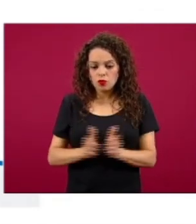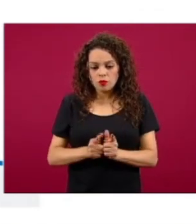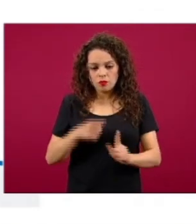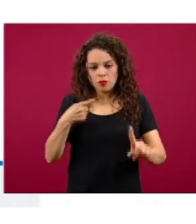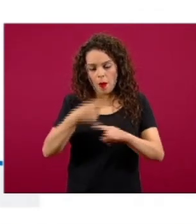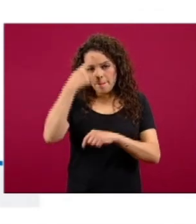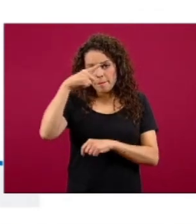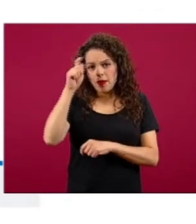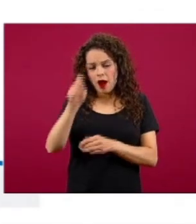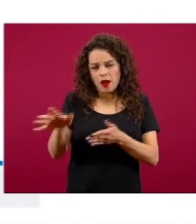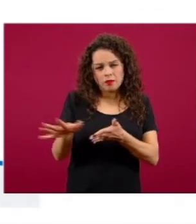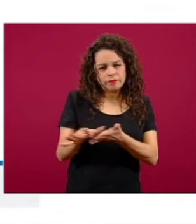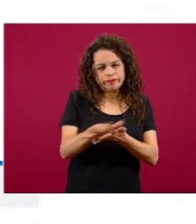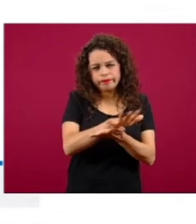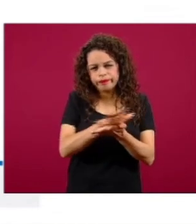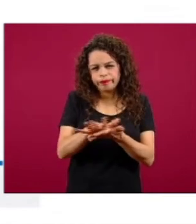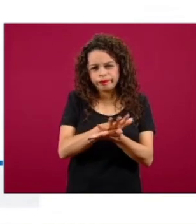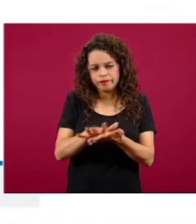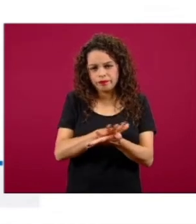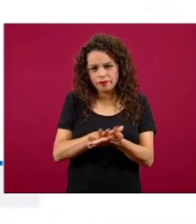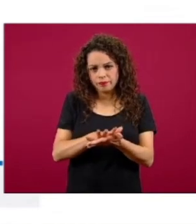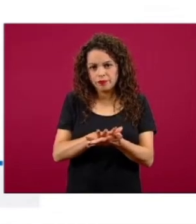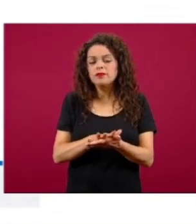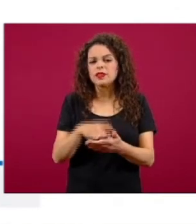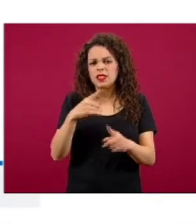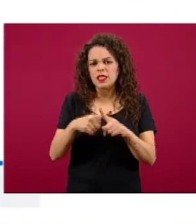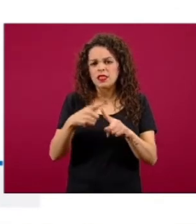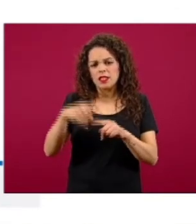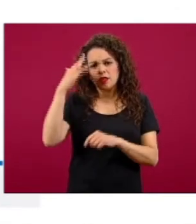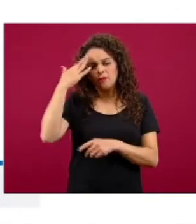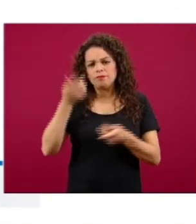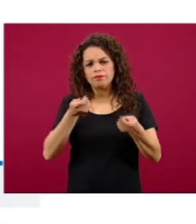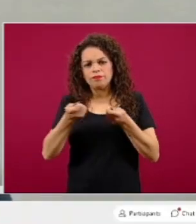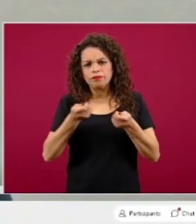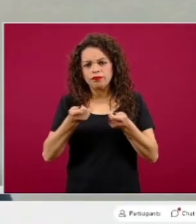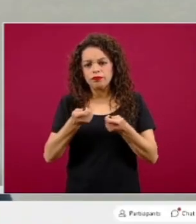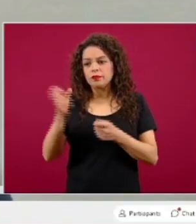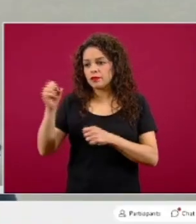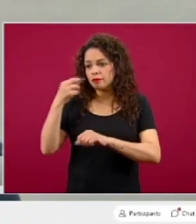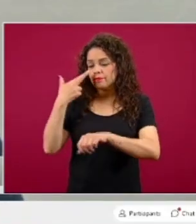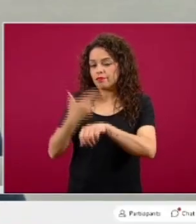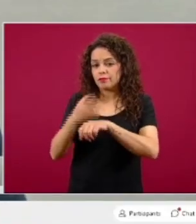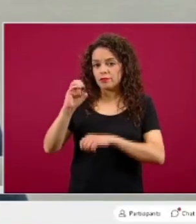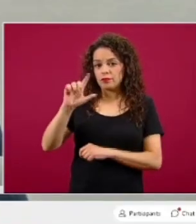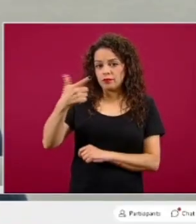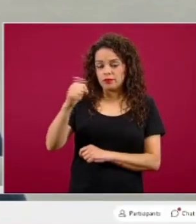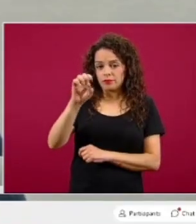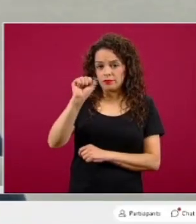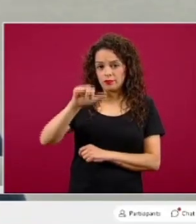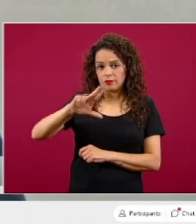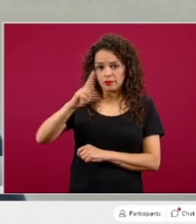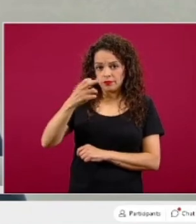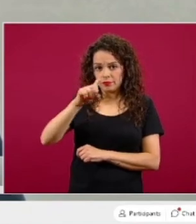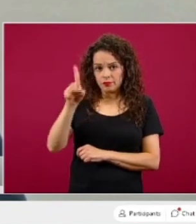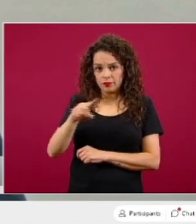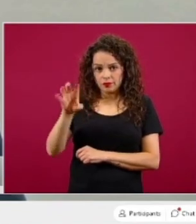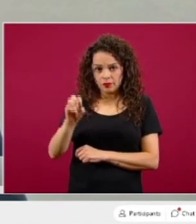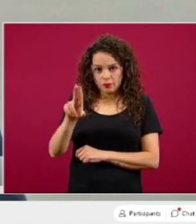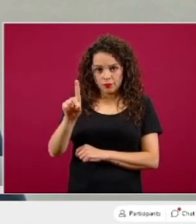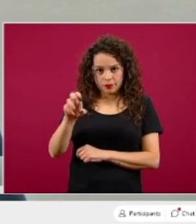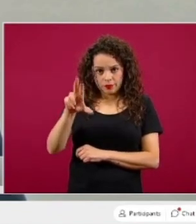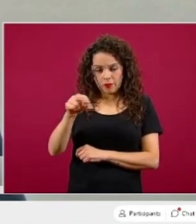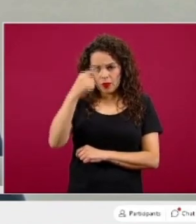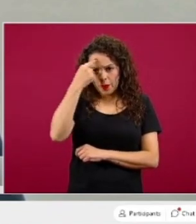las Violencias que encabeza el GIEP, encabeza precisamente la secretaria Olga Sánchez Cordero, para